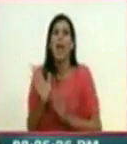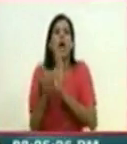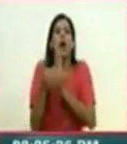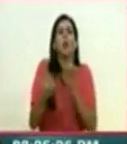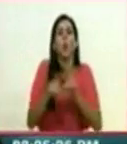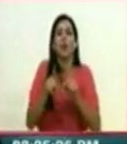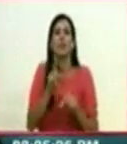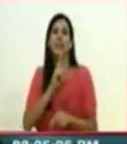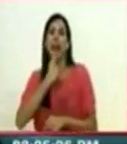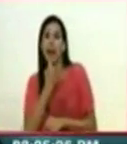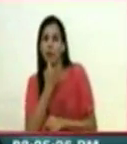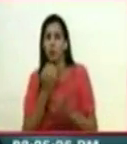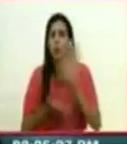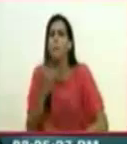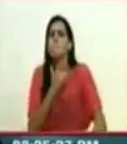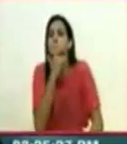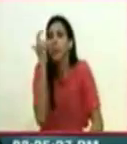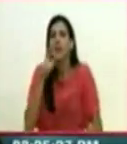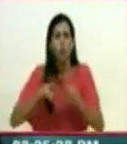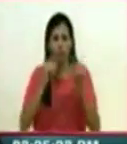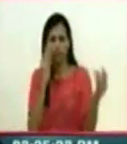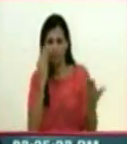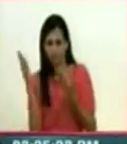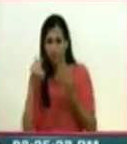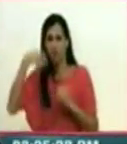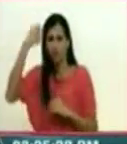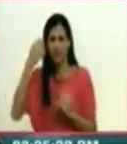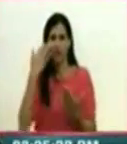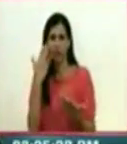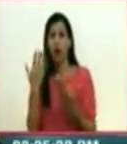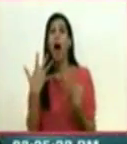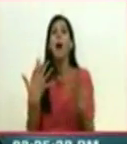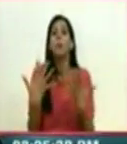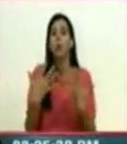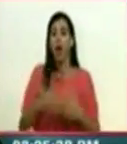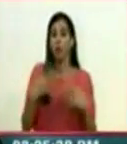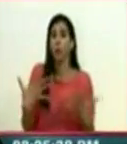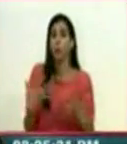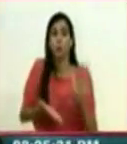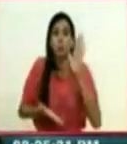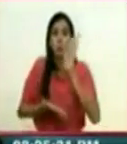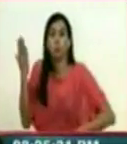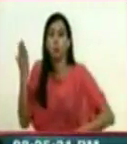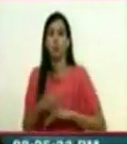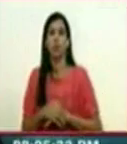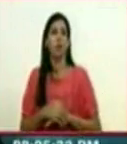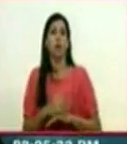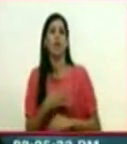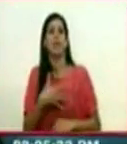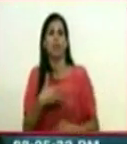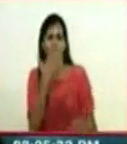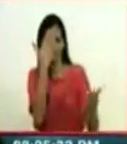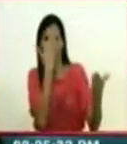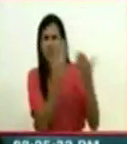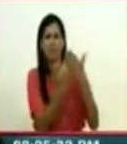atrás, de manera vergonzosa, como lo estamos viendo en esas imágenes, apuradito, para no tener que protagonizar aquí esa